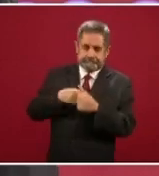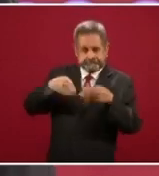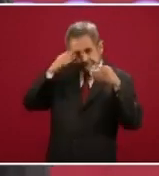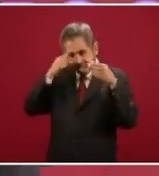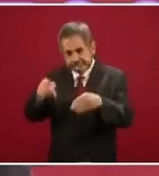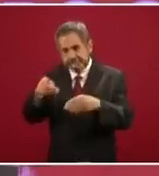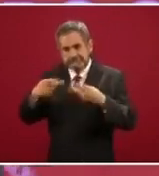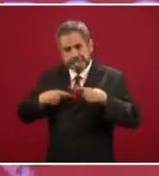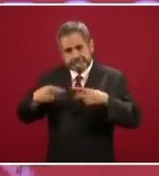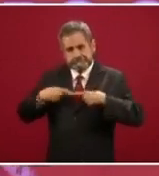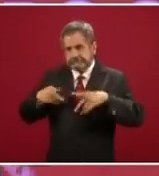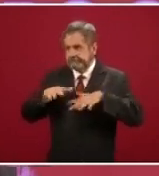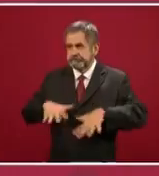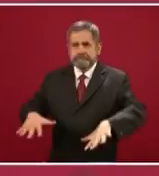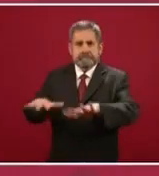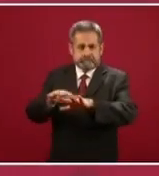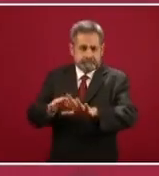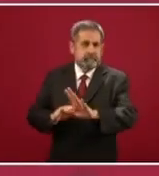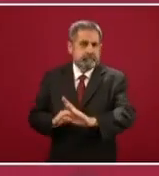Y